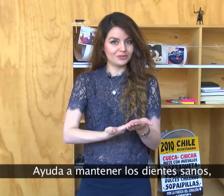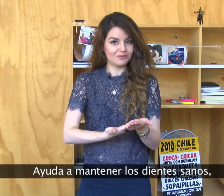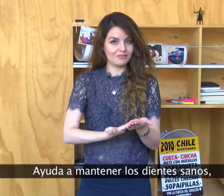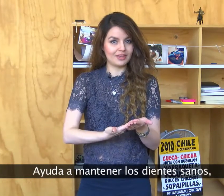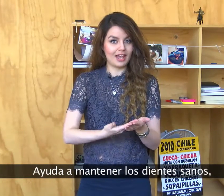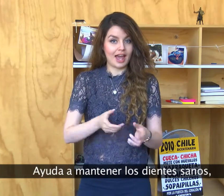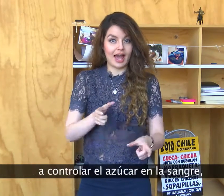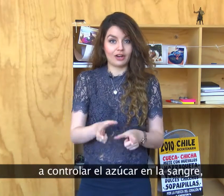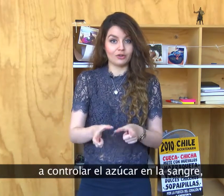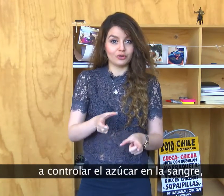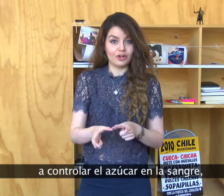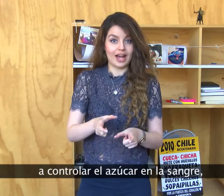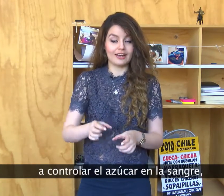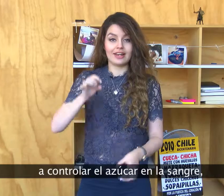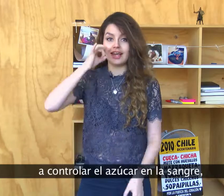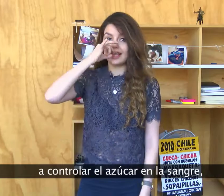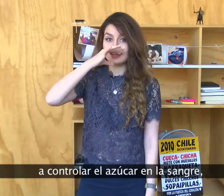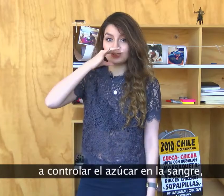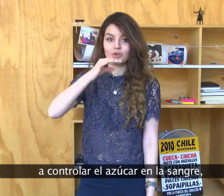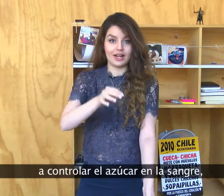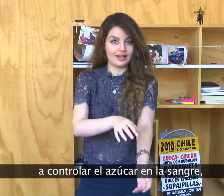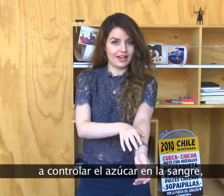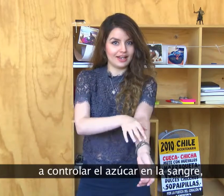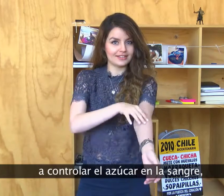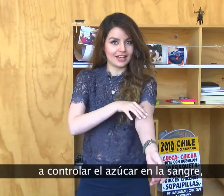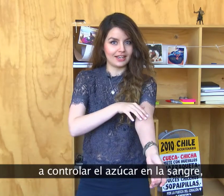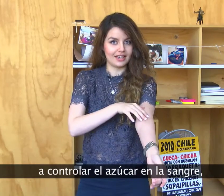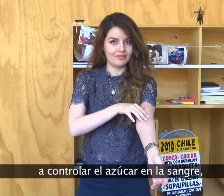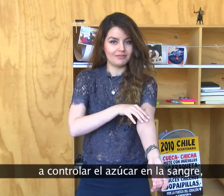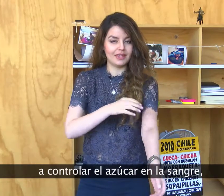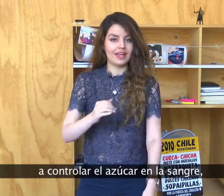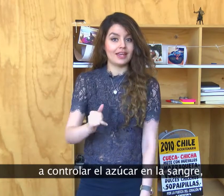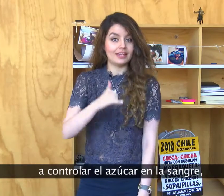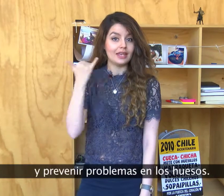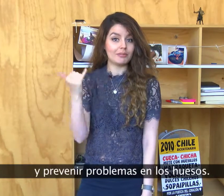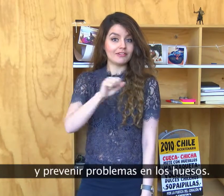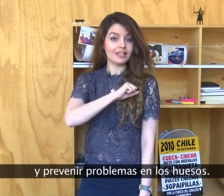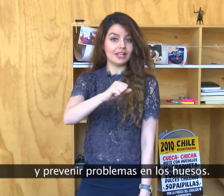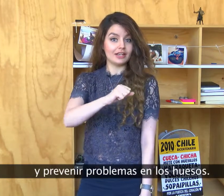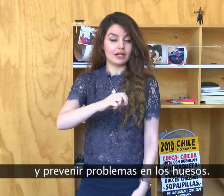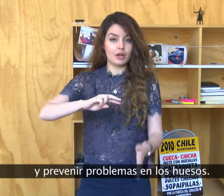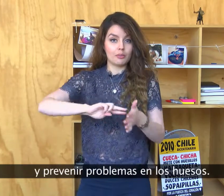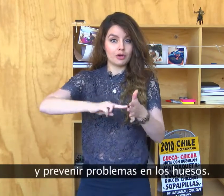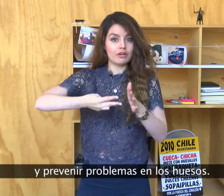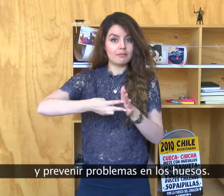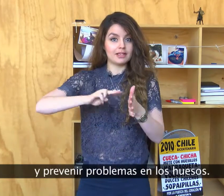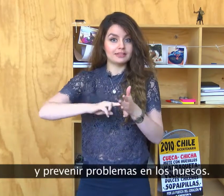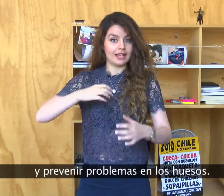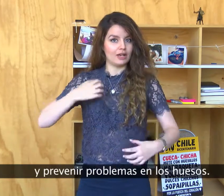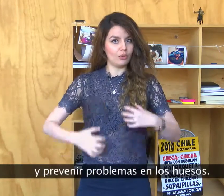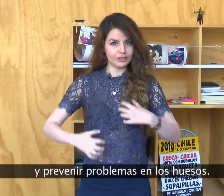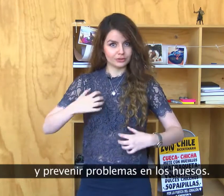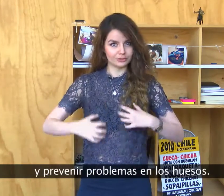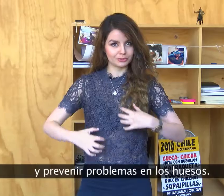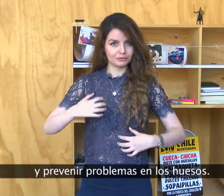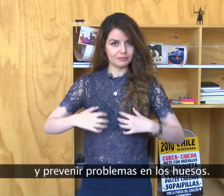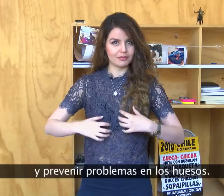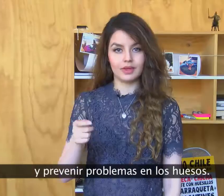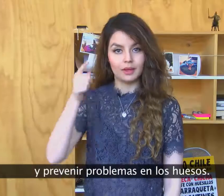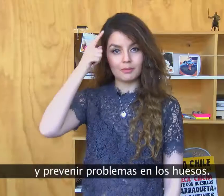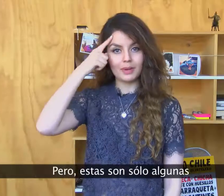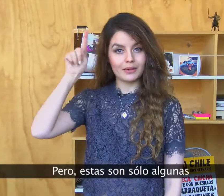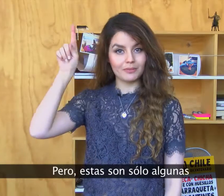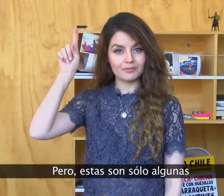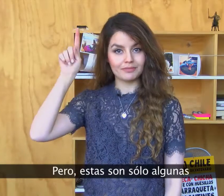sanos, a controlar el azúcar en la sangre y a prevenir problemas en los huesos,